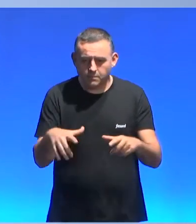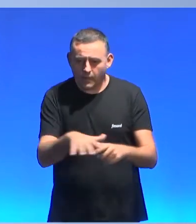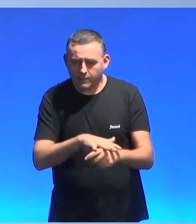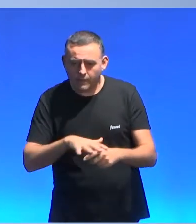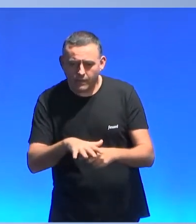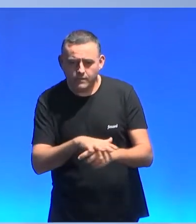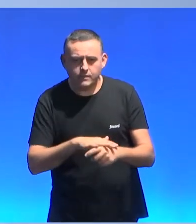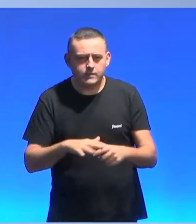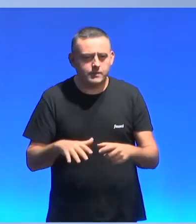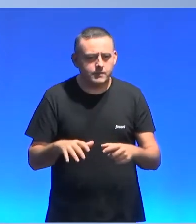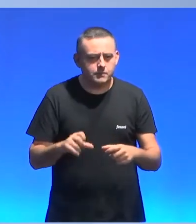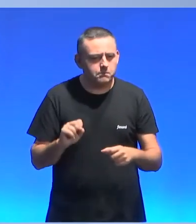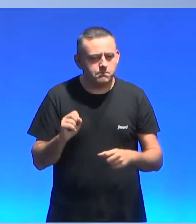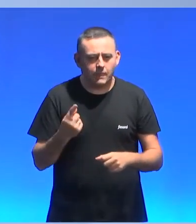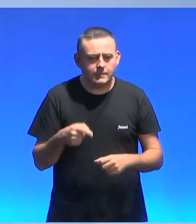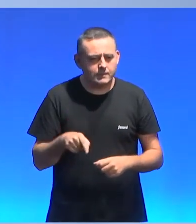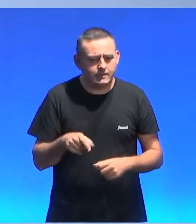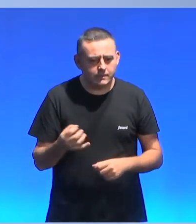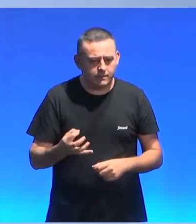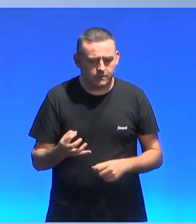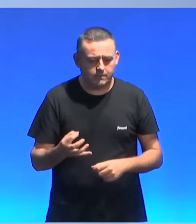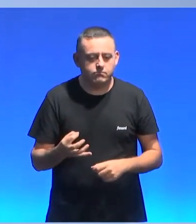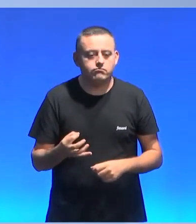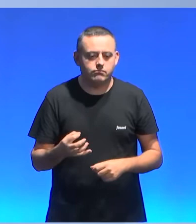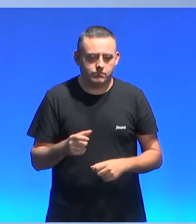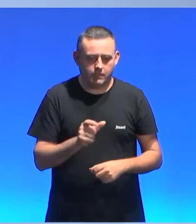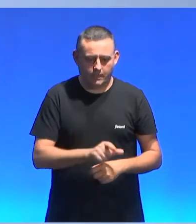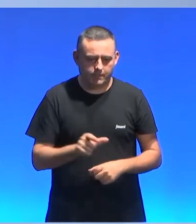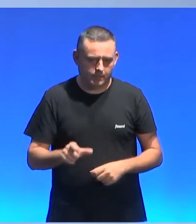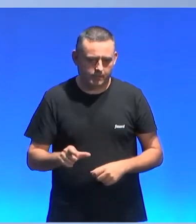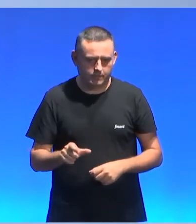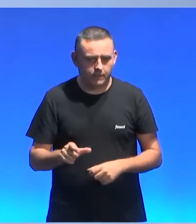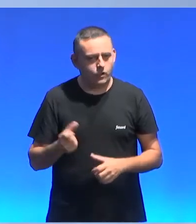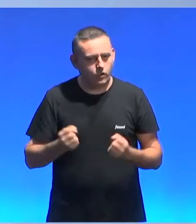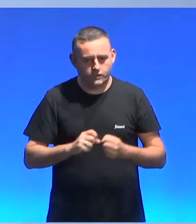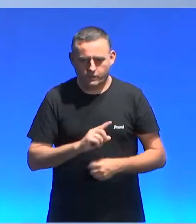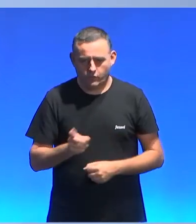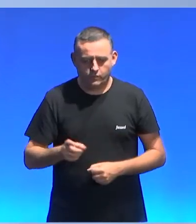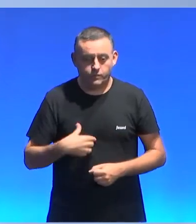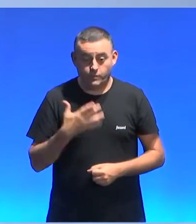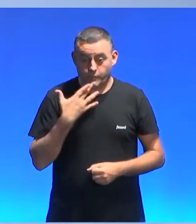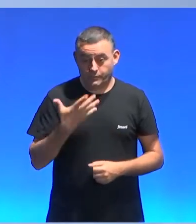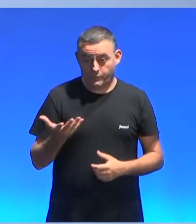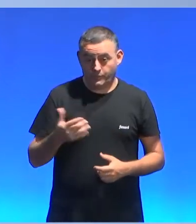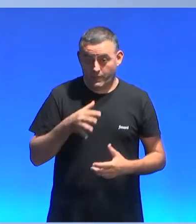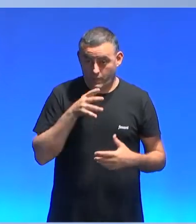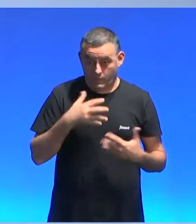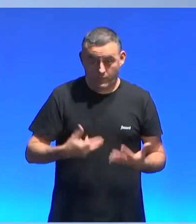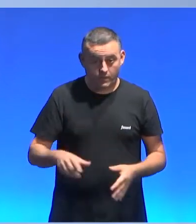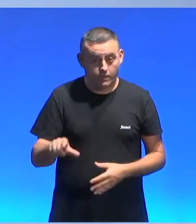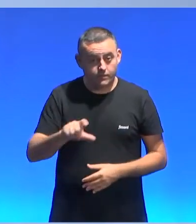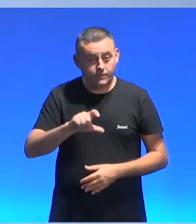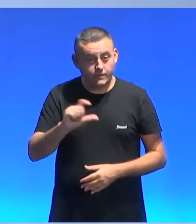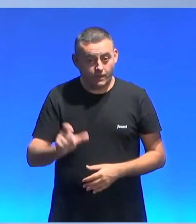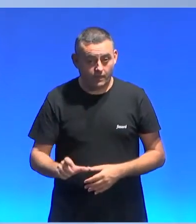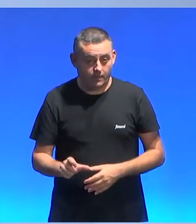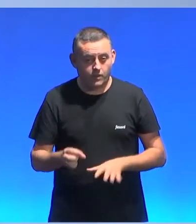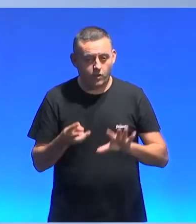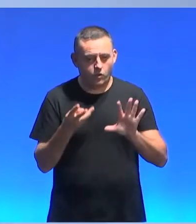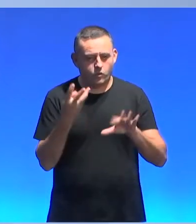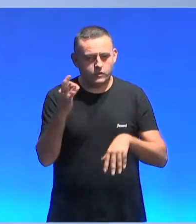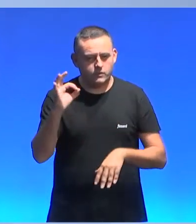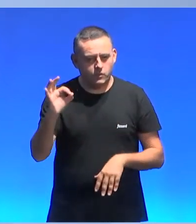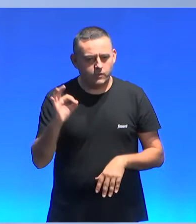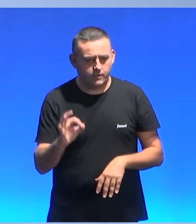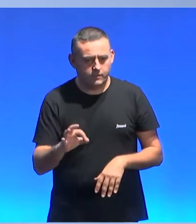para los coches. Hoy en día, por ejemplo, en Italia se evalúa que el 80% del espacio público